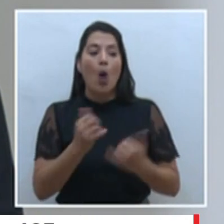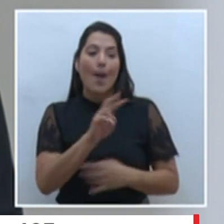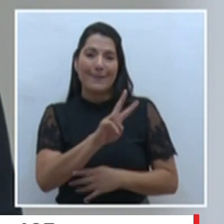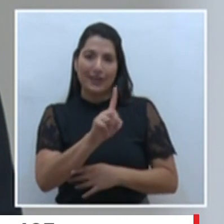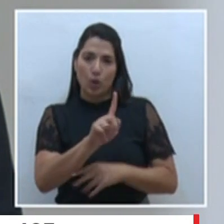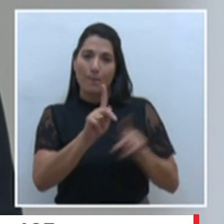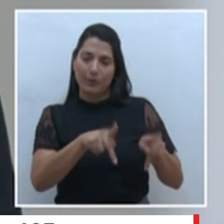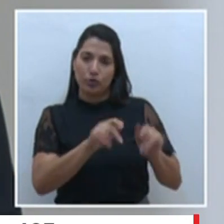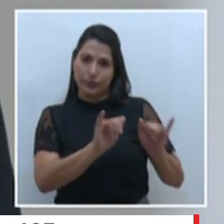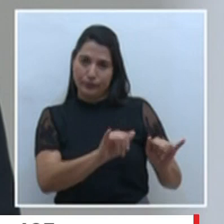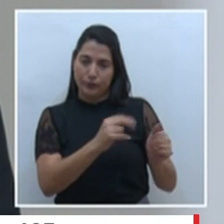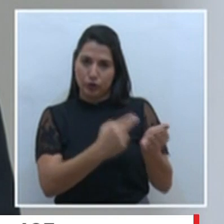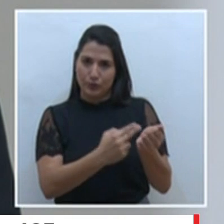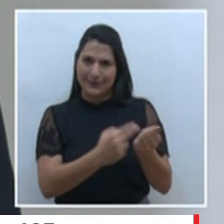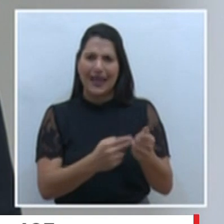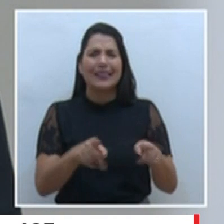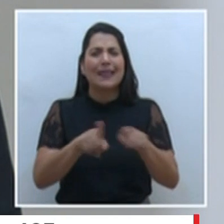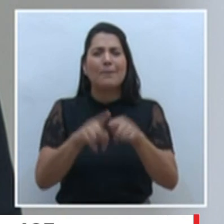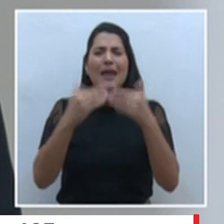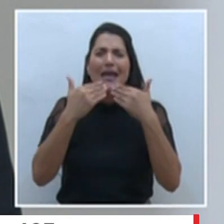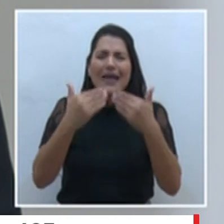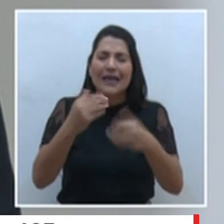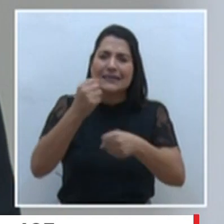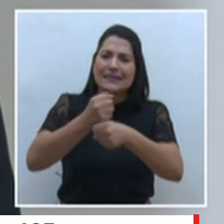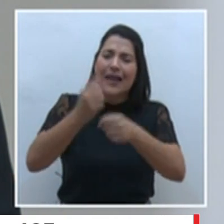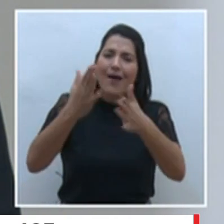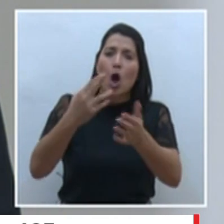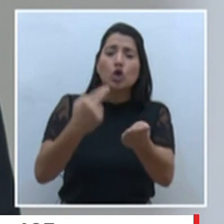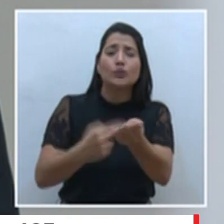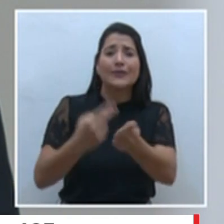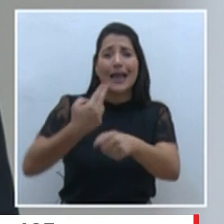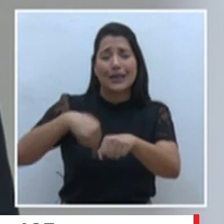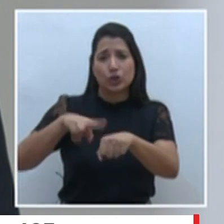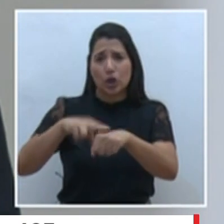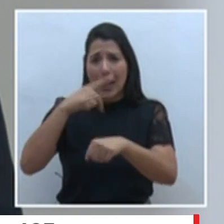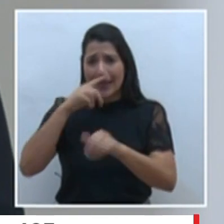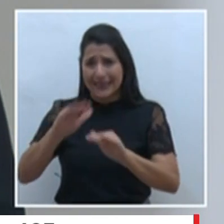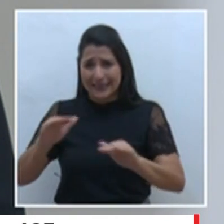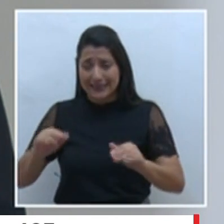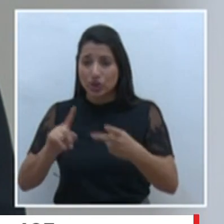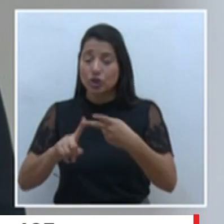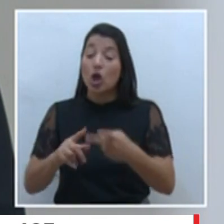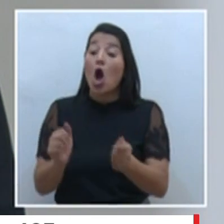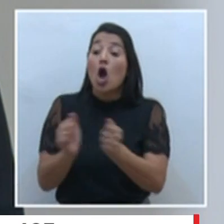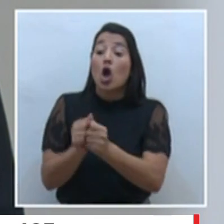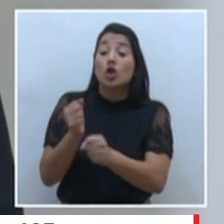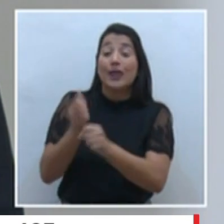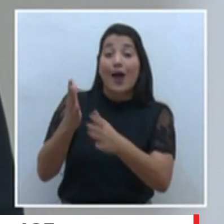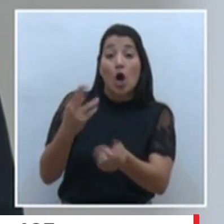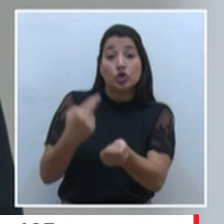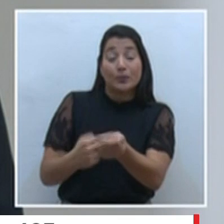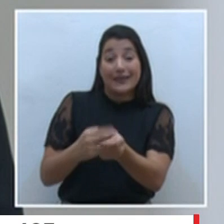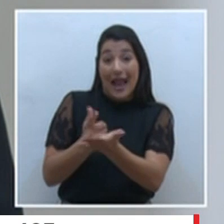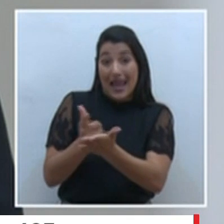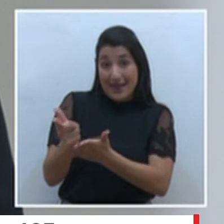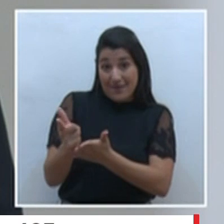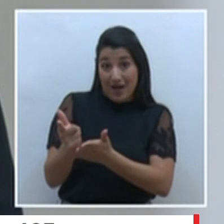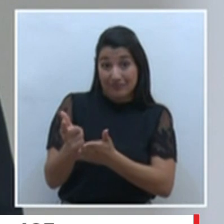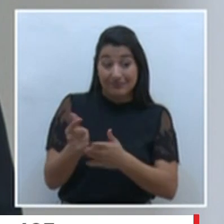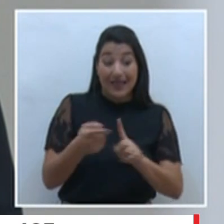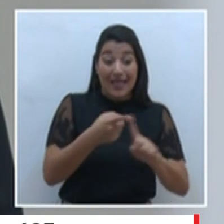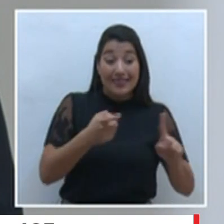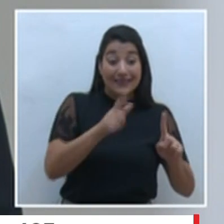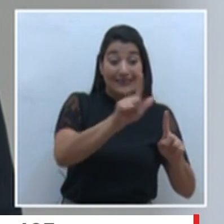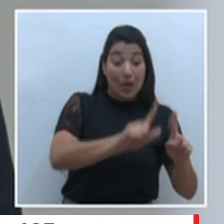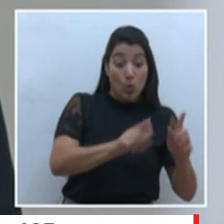quiero agradecerle al personal del Hospital de Niños, en conjunto con el personal del Hospital de Liberia, que entre lunes y martes llevaron a cabo todo un operativo